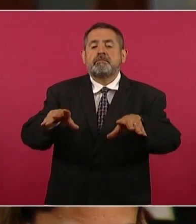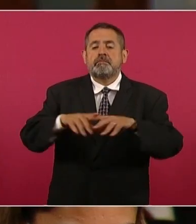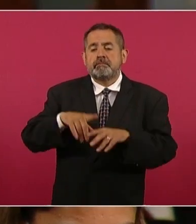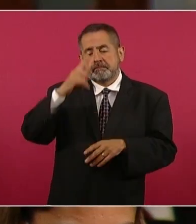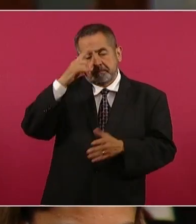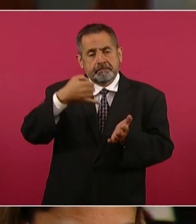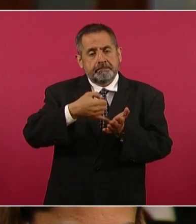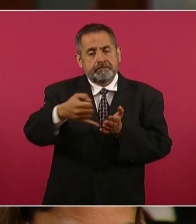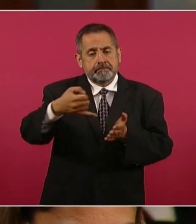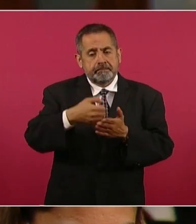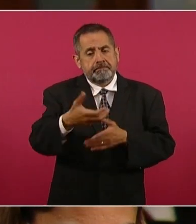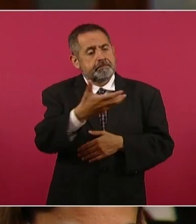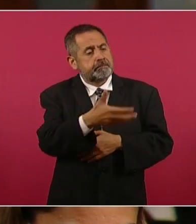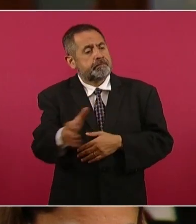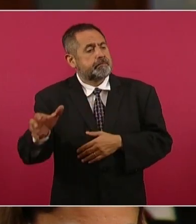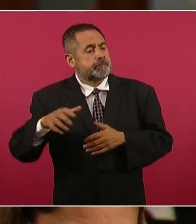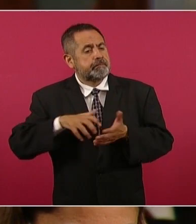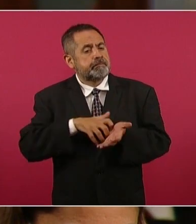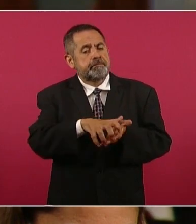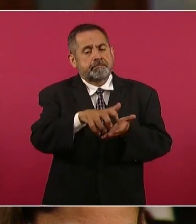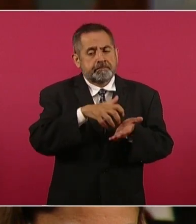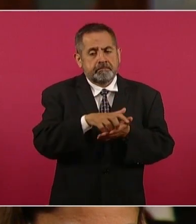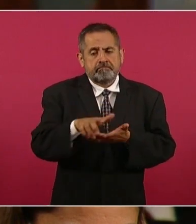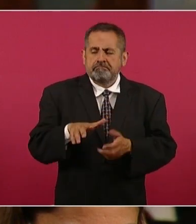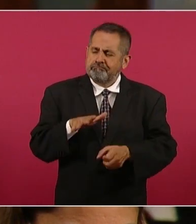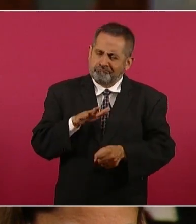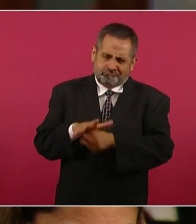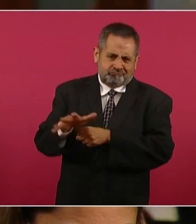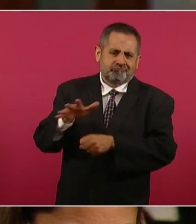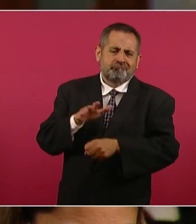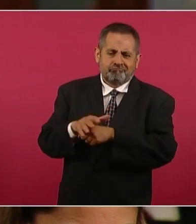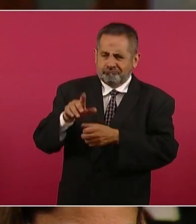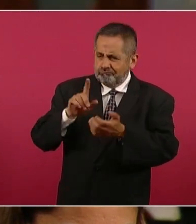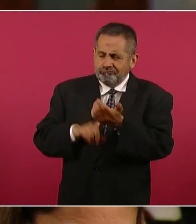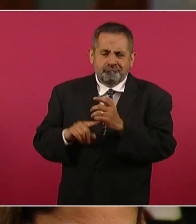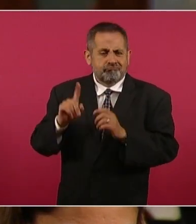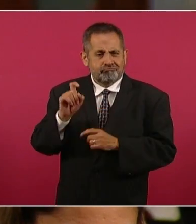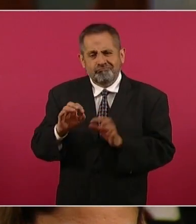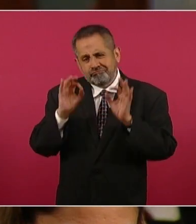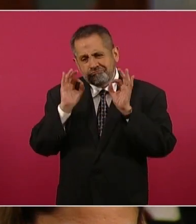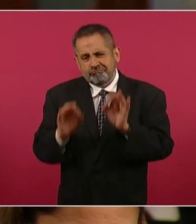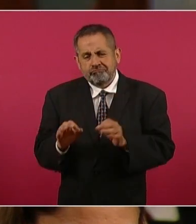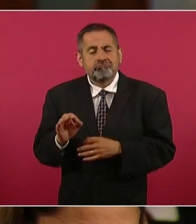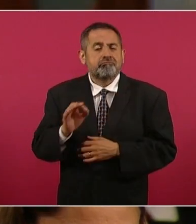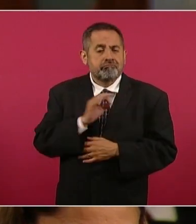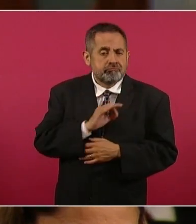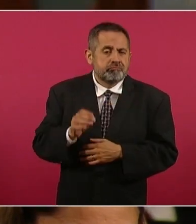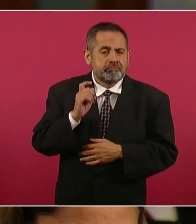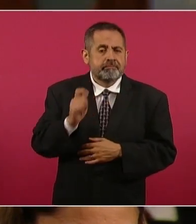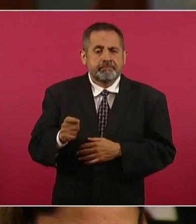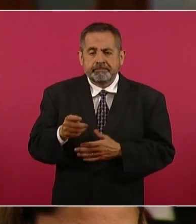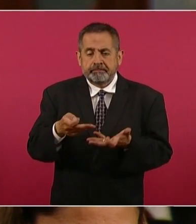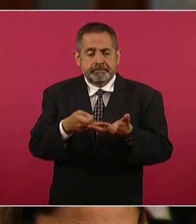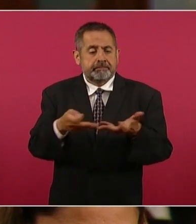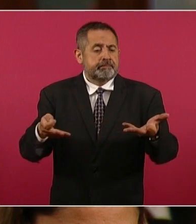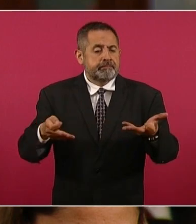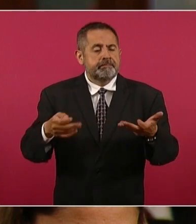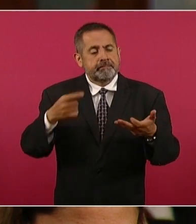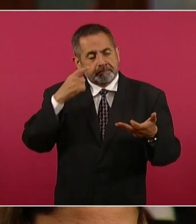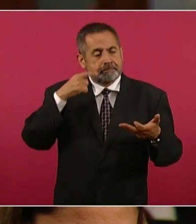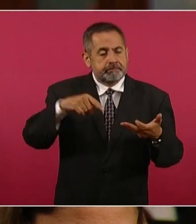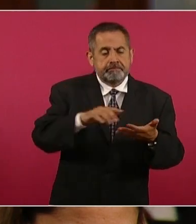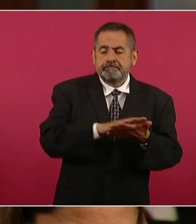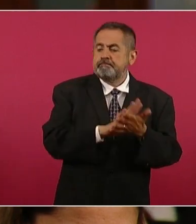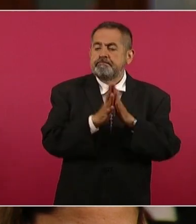agrícola y podría, presidente, con la suficiente agua lograr que se conviertan las tierras de temporal a